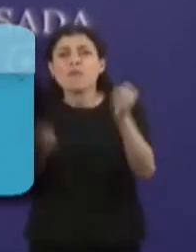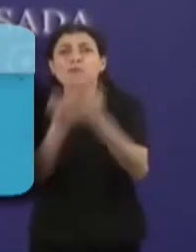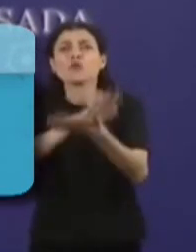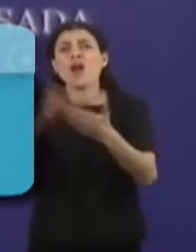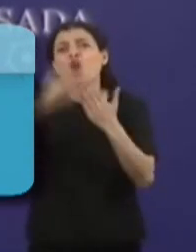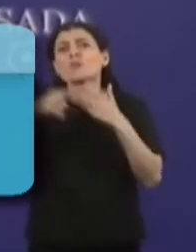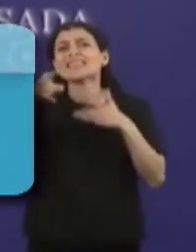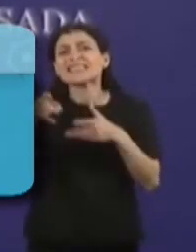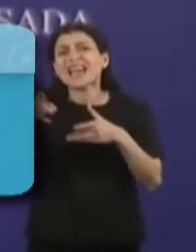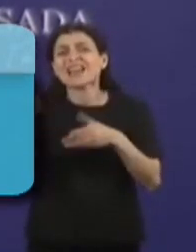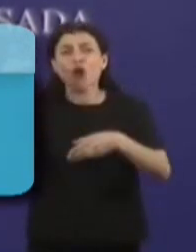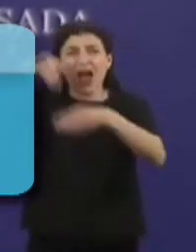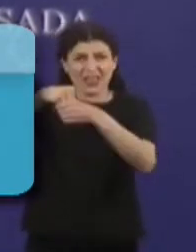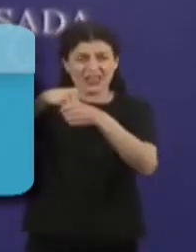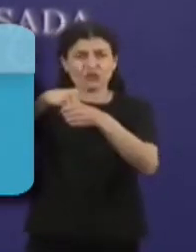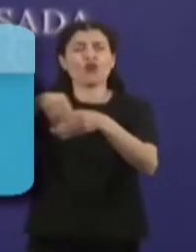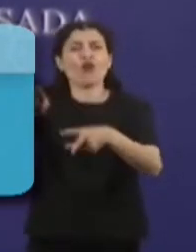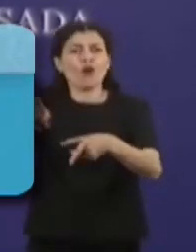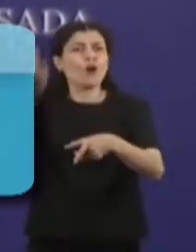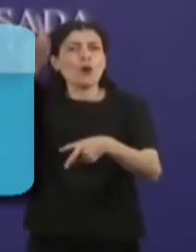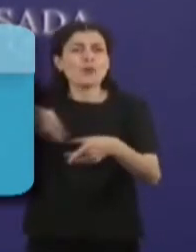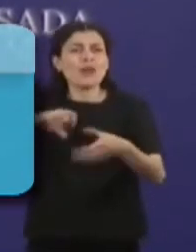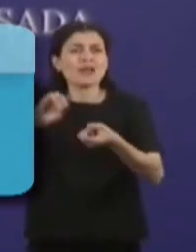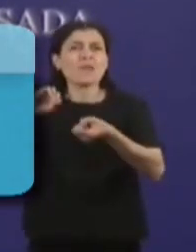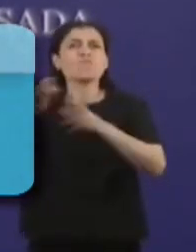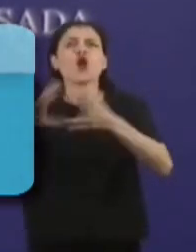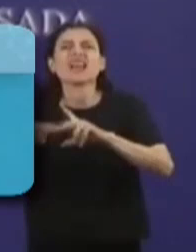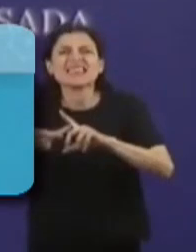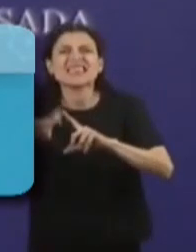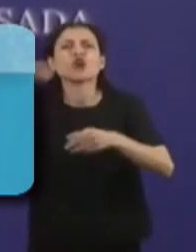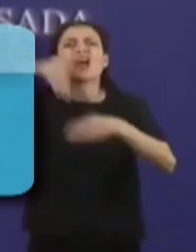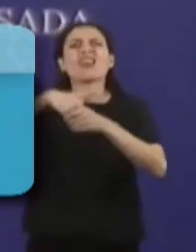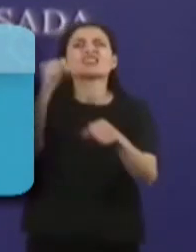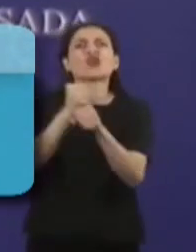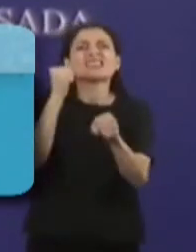que va a tener que ver con todo el tema de modernización